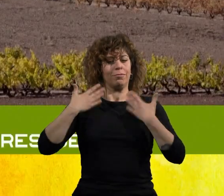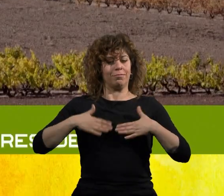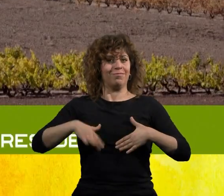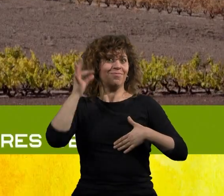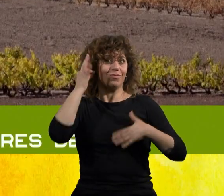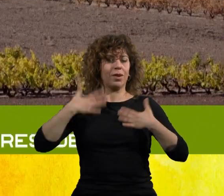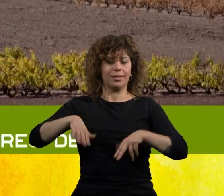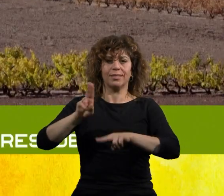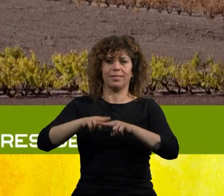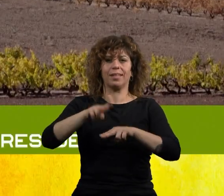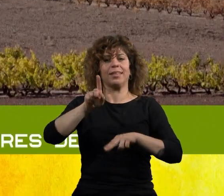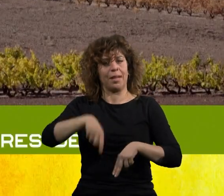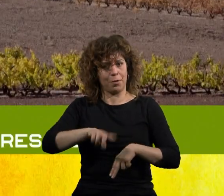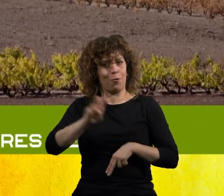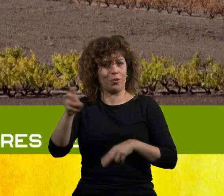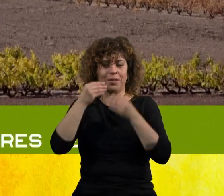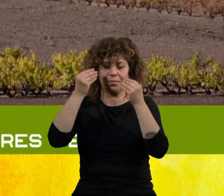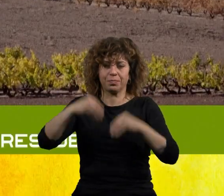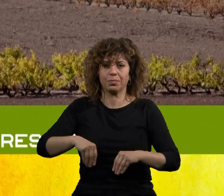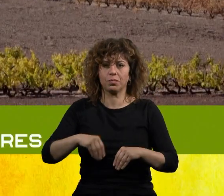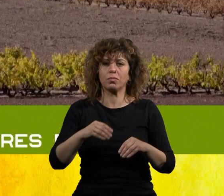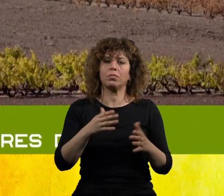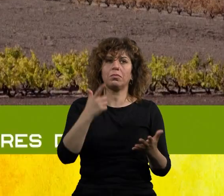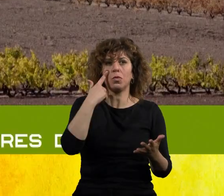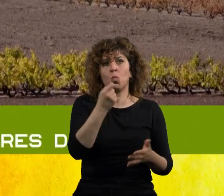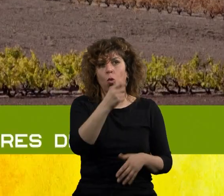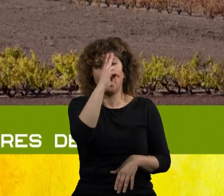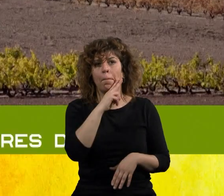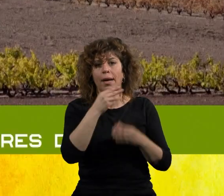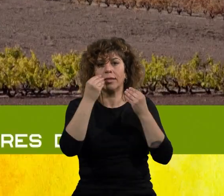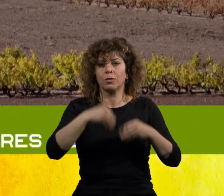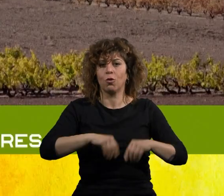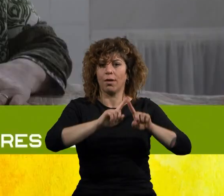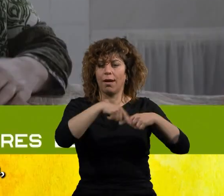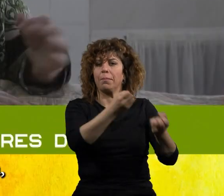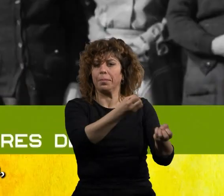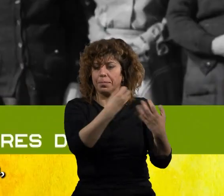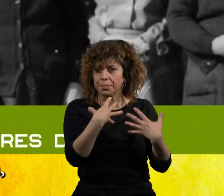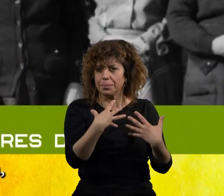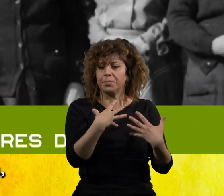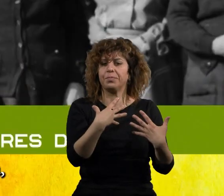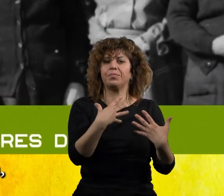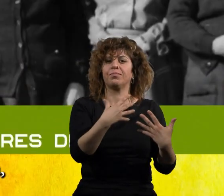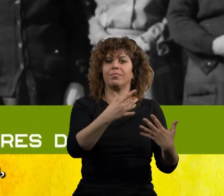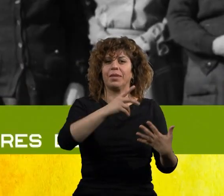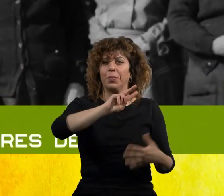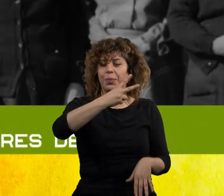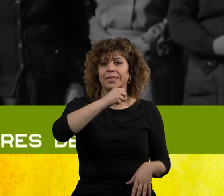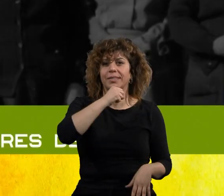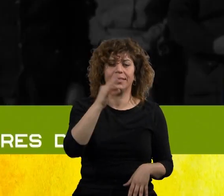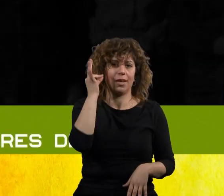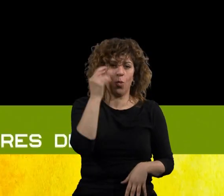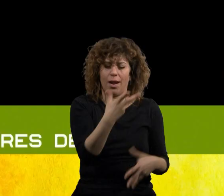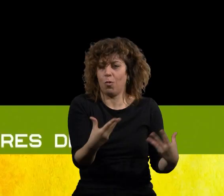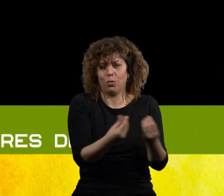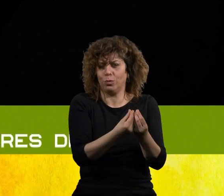de muchas más historias. Pero la historia familiar pues me la cuenta, hay un poco que me cuenta mi padre también, alguna historia que siempre él me contaba, sobre todo de mi bisabuela, que él se crió